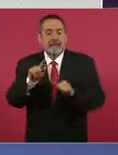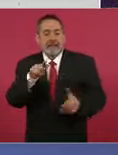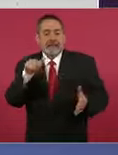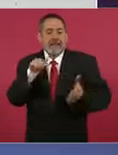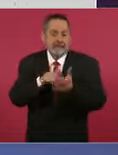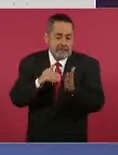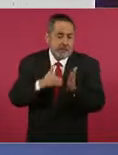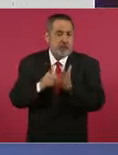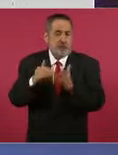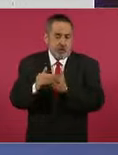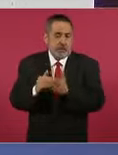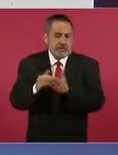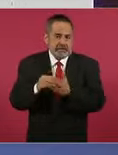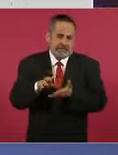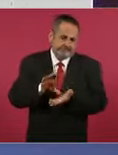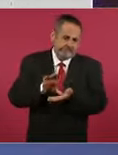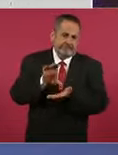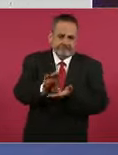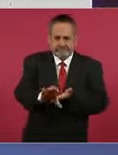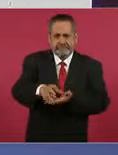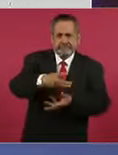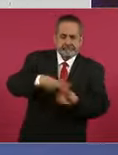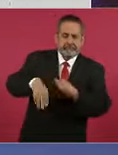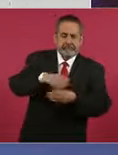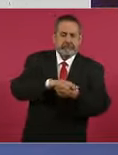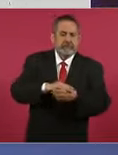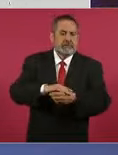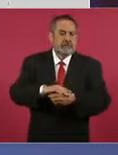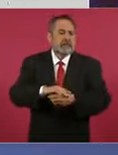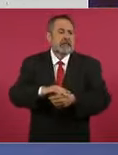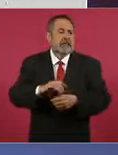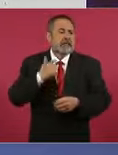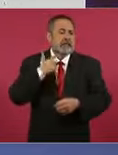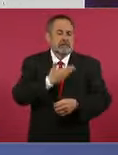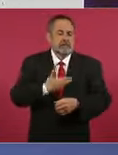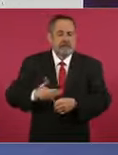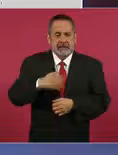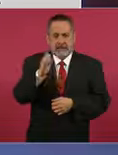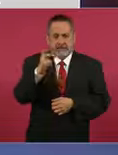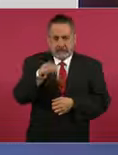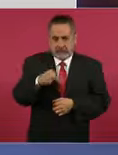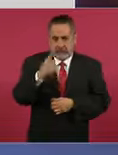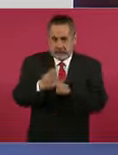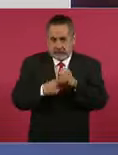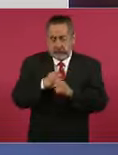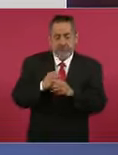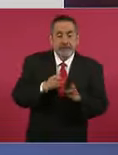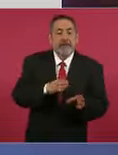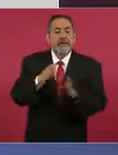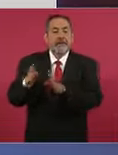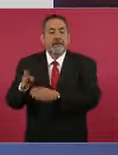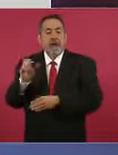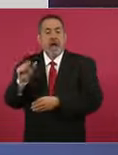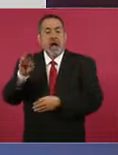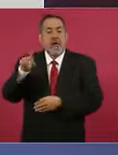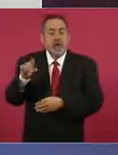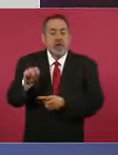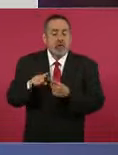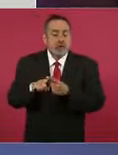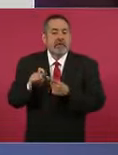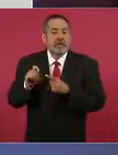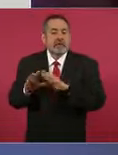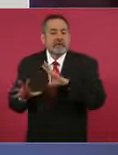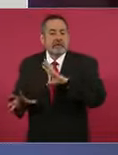670,000 millones del licenciado Peña por año. El licenciado Andrés Manuel López